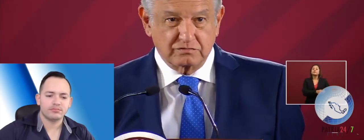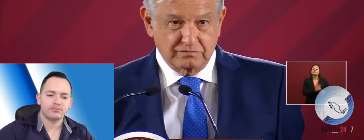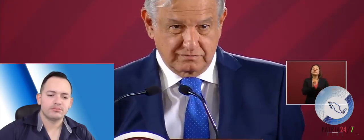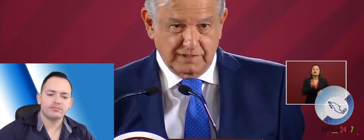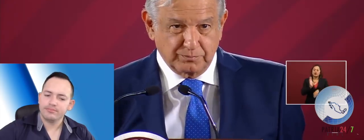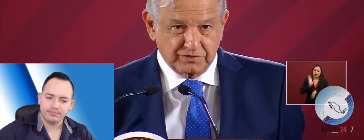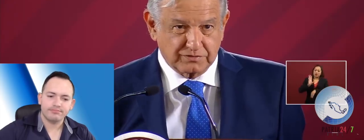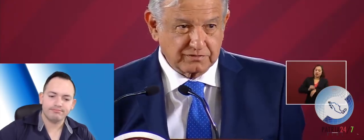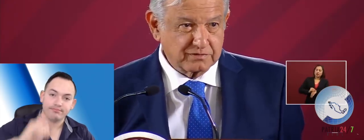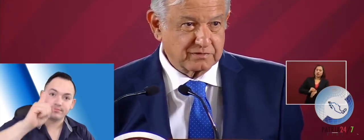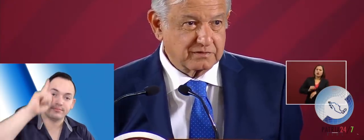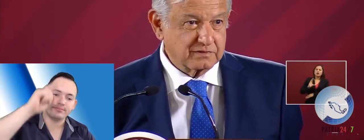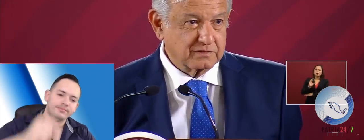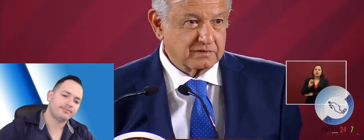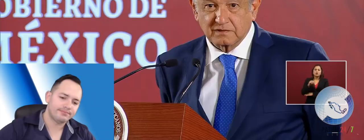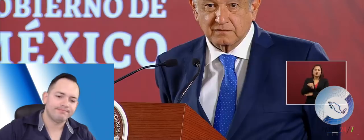condonación de impuestos,